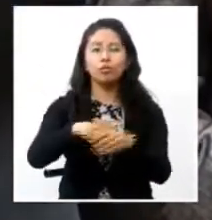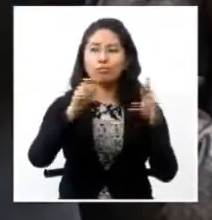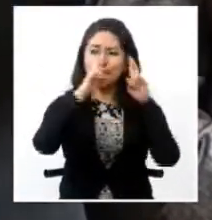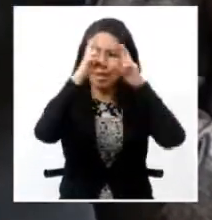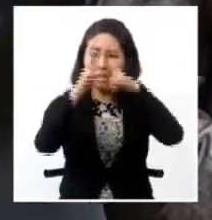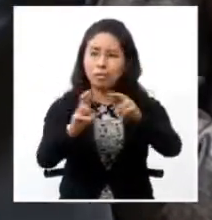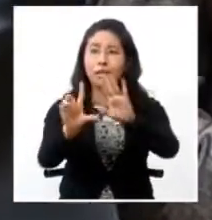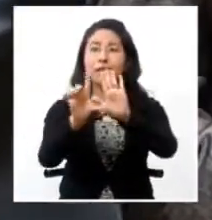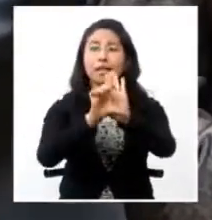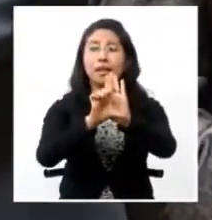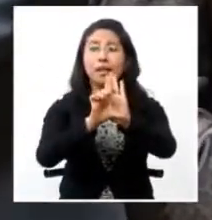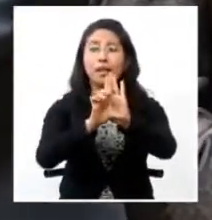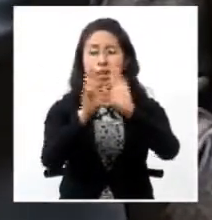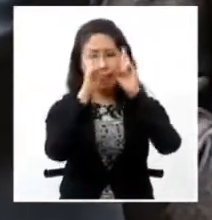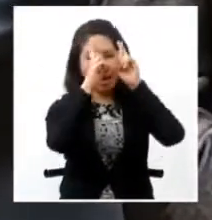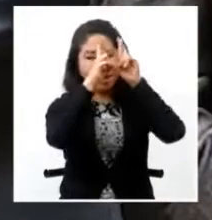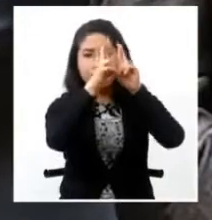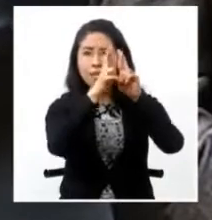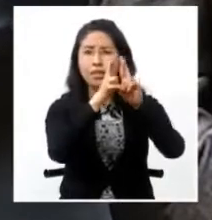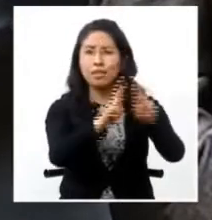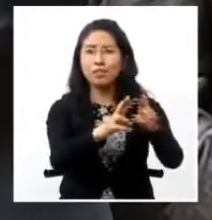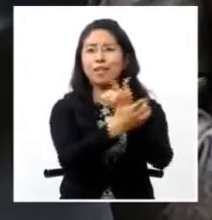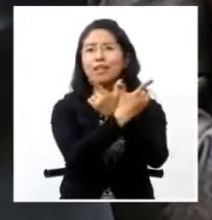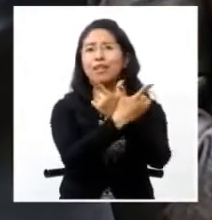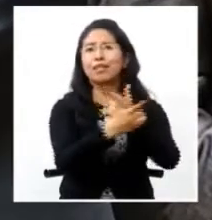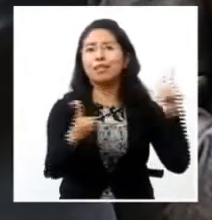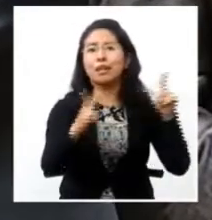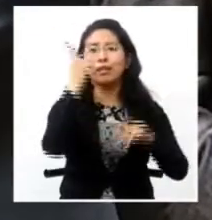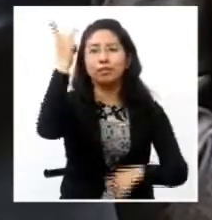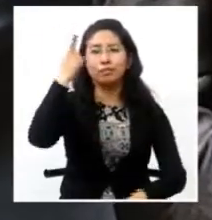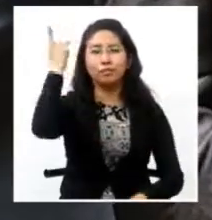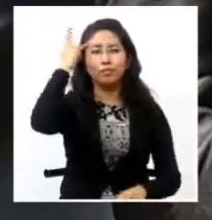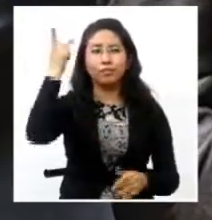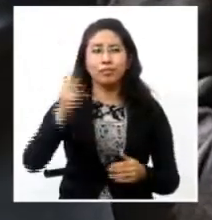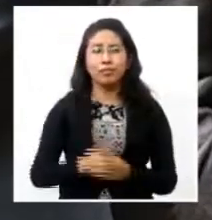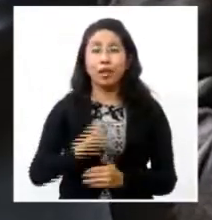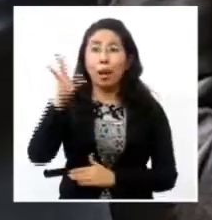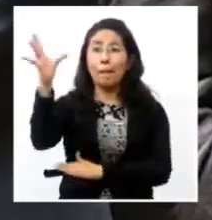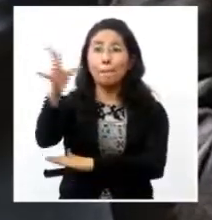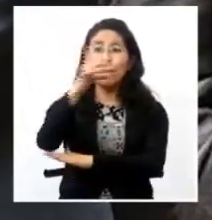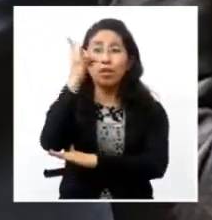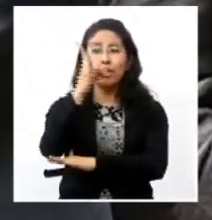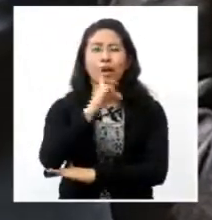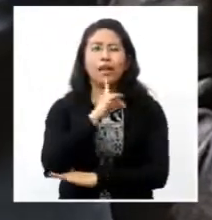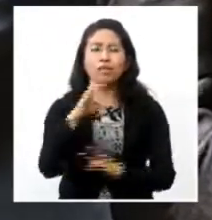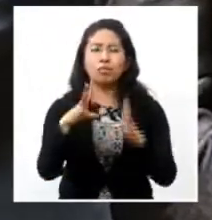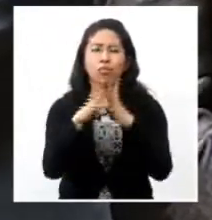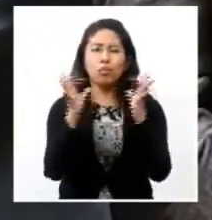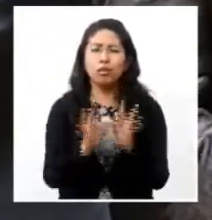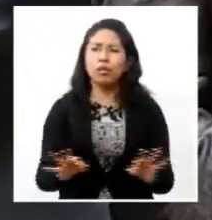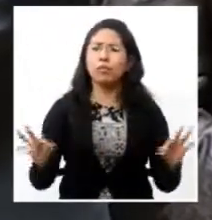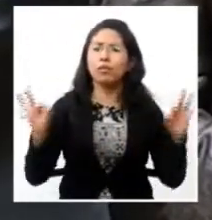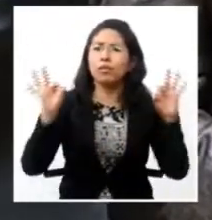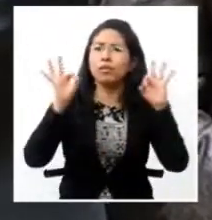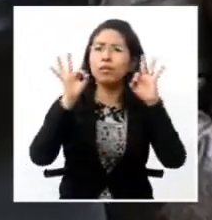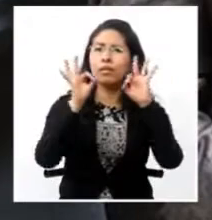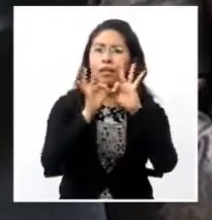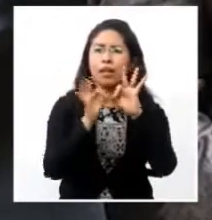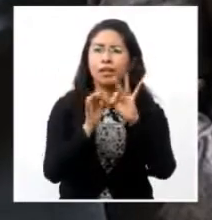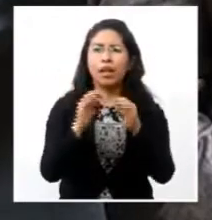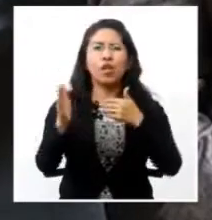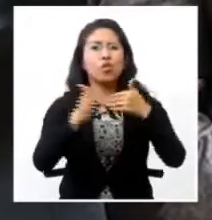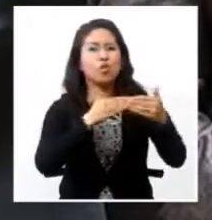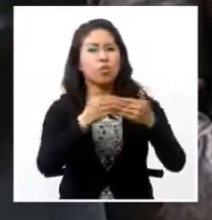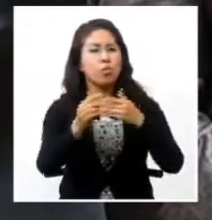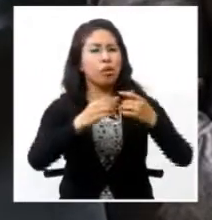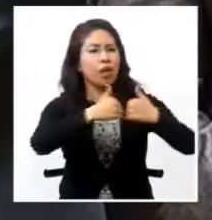ley y que respeta la libertad política. Bolivia es más importante que todas nuestras